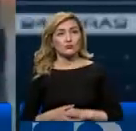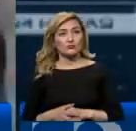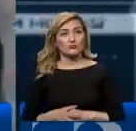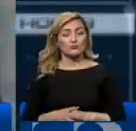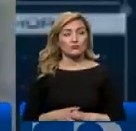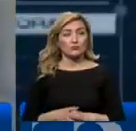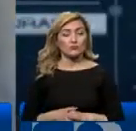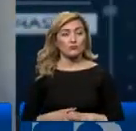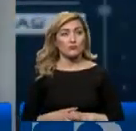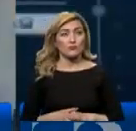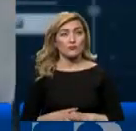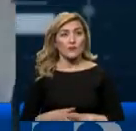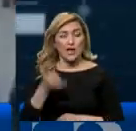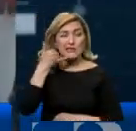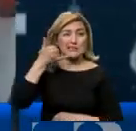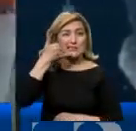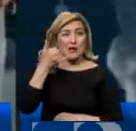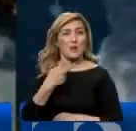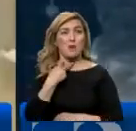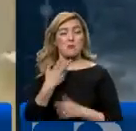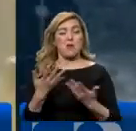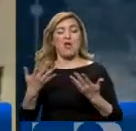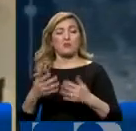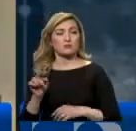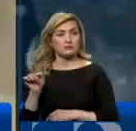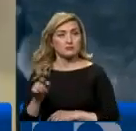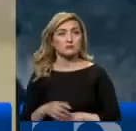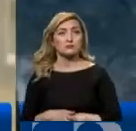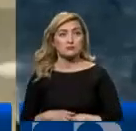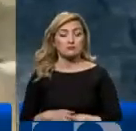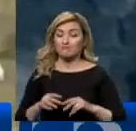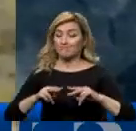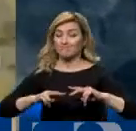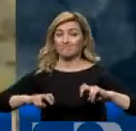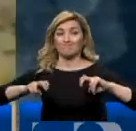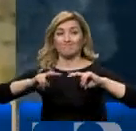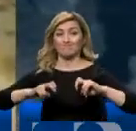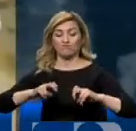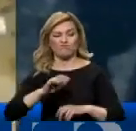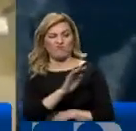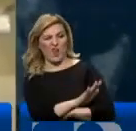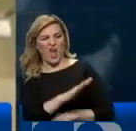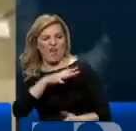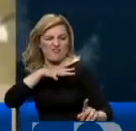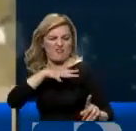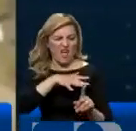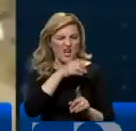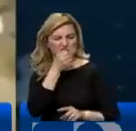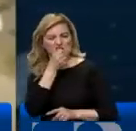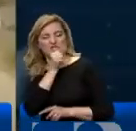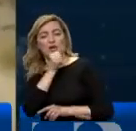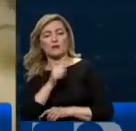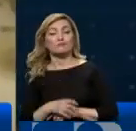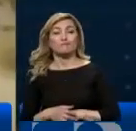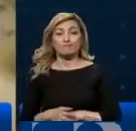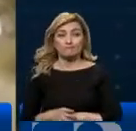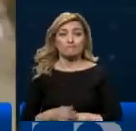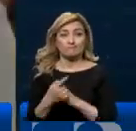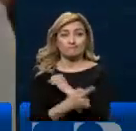miedo a la policía. Es un funcionario público. Igual será investigado por el delito de intimidación y ataque y resistencia y podría